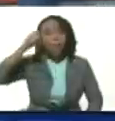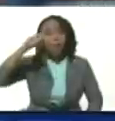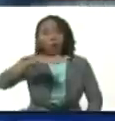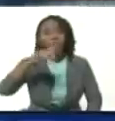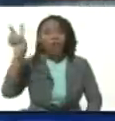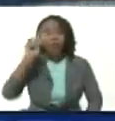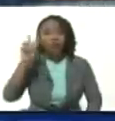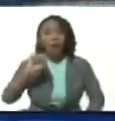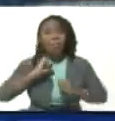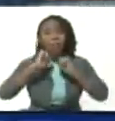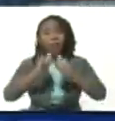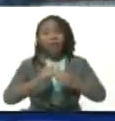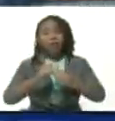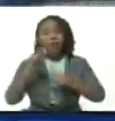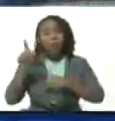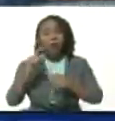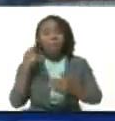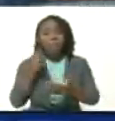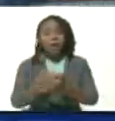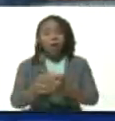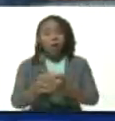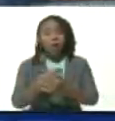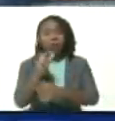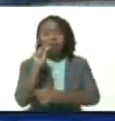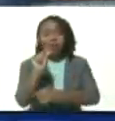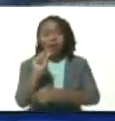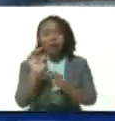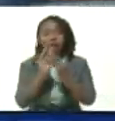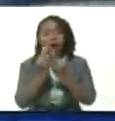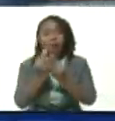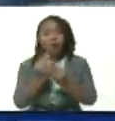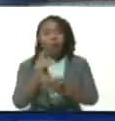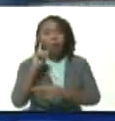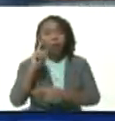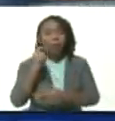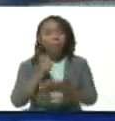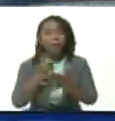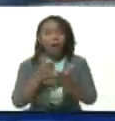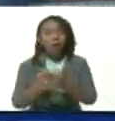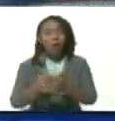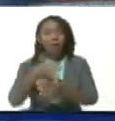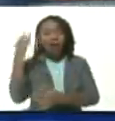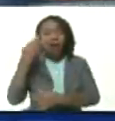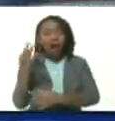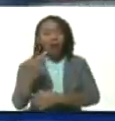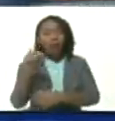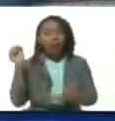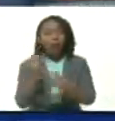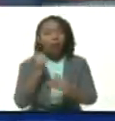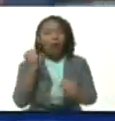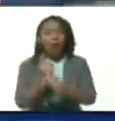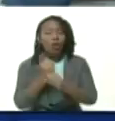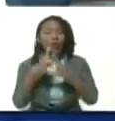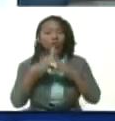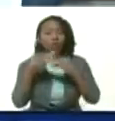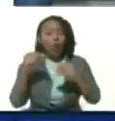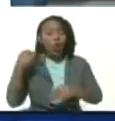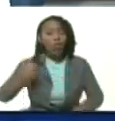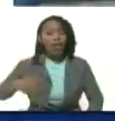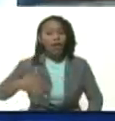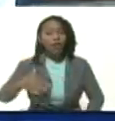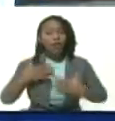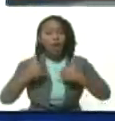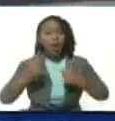Venezuela, empezando por el ingreso mínimo de familia, por el salario real de los trabajadores y por todos los derechos a la